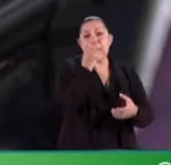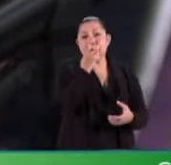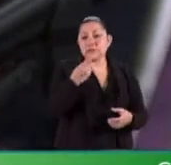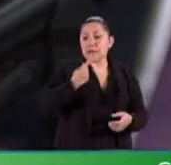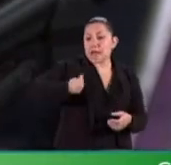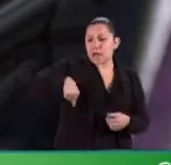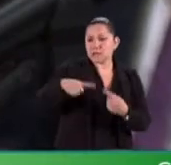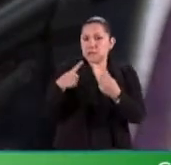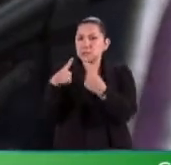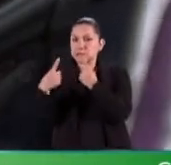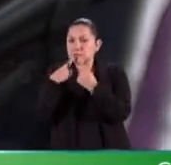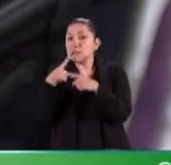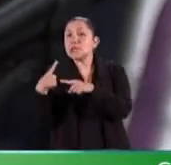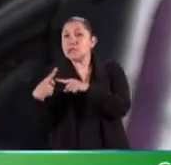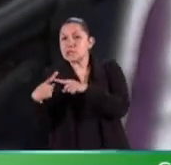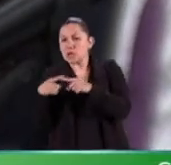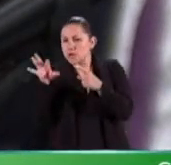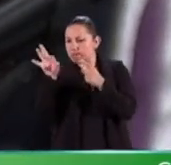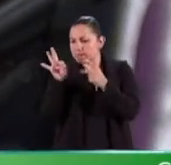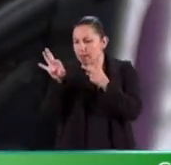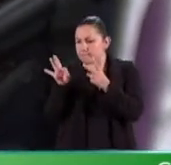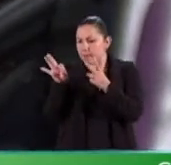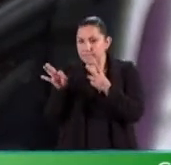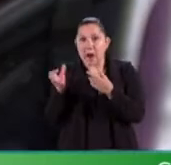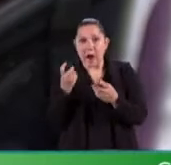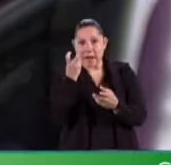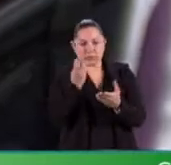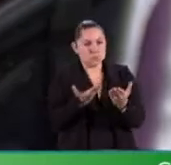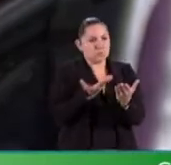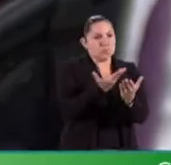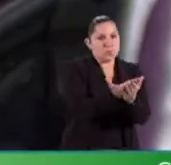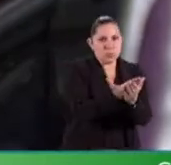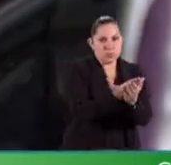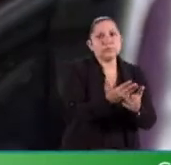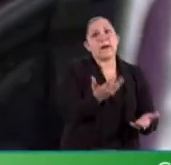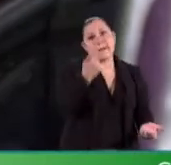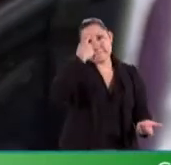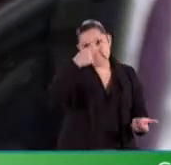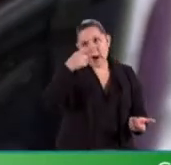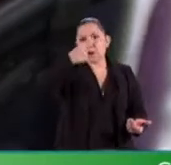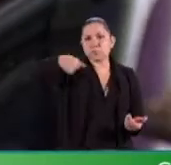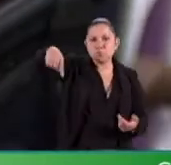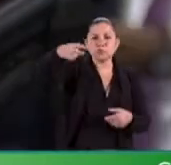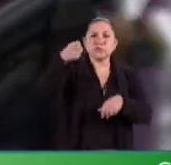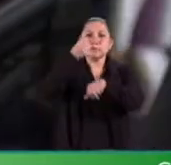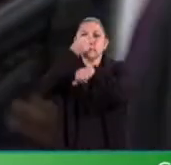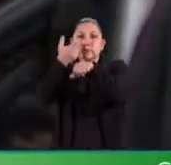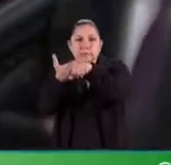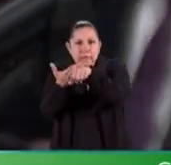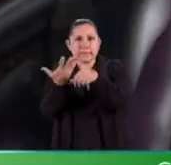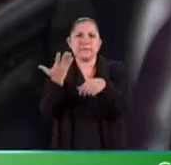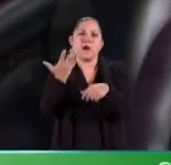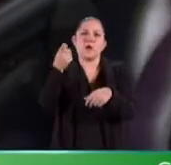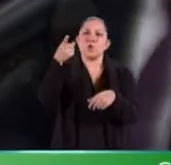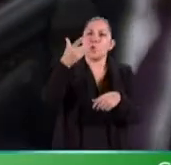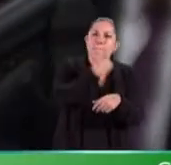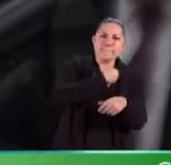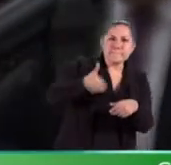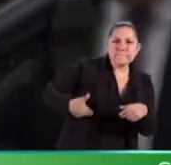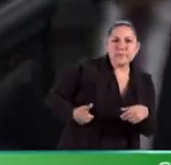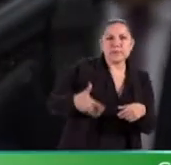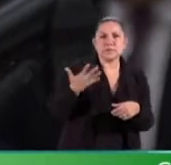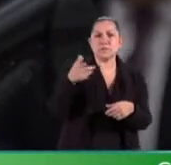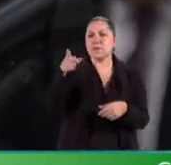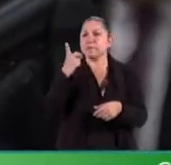listas del Poder Ejecutivo y del Poder Legislativo, abriendo la puerta a la captura política de los jueces y